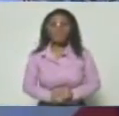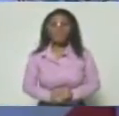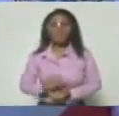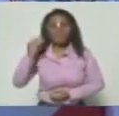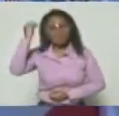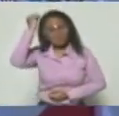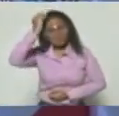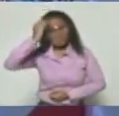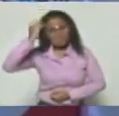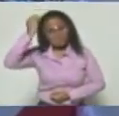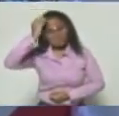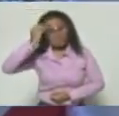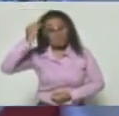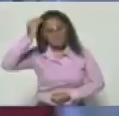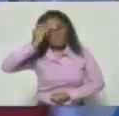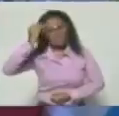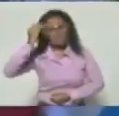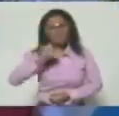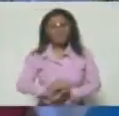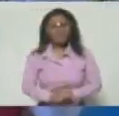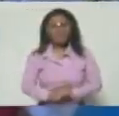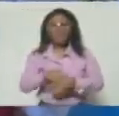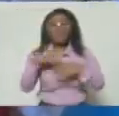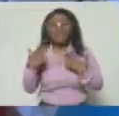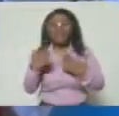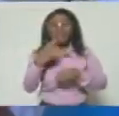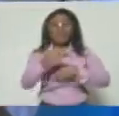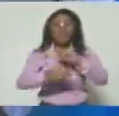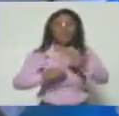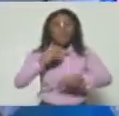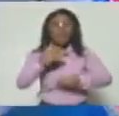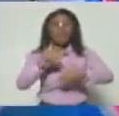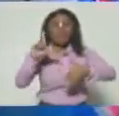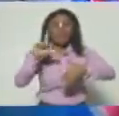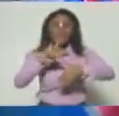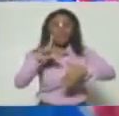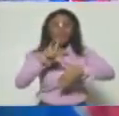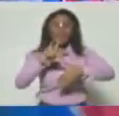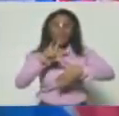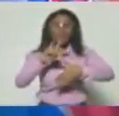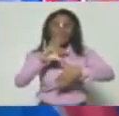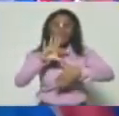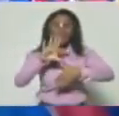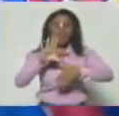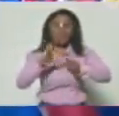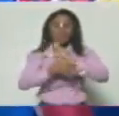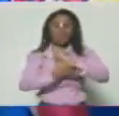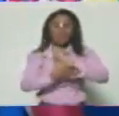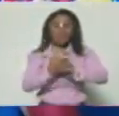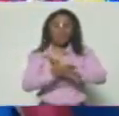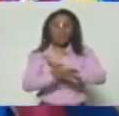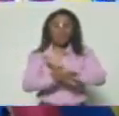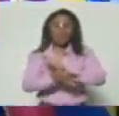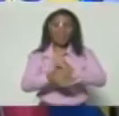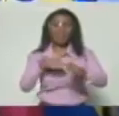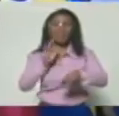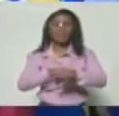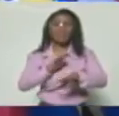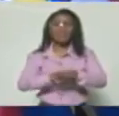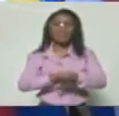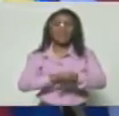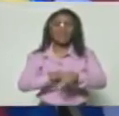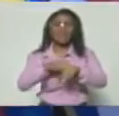Reflexionemos, ¿y qué hubiese sido de Latinoamérica? ¿Qué hubiese sido de Colombia,